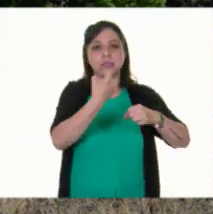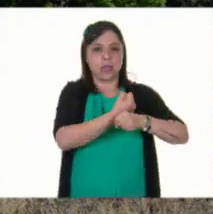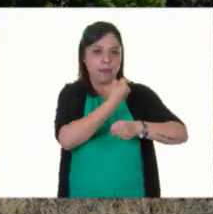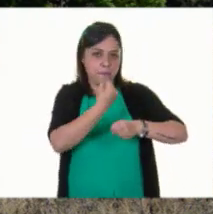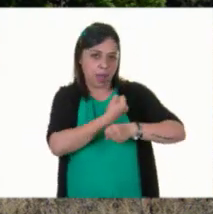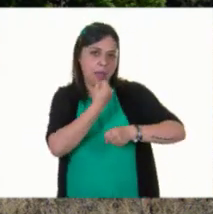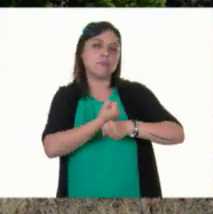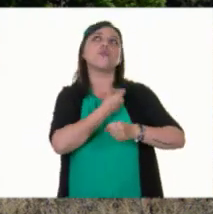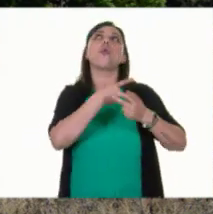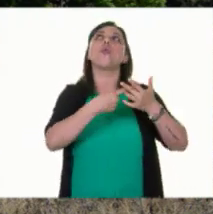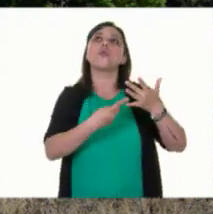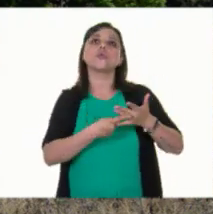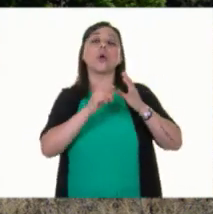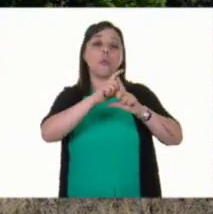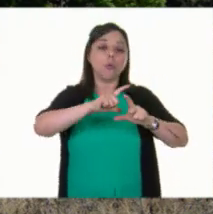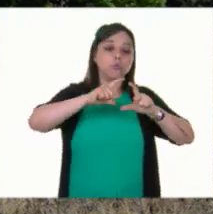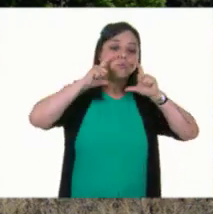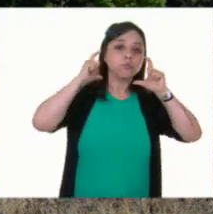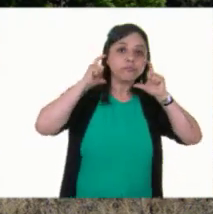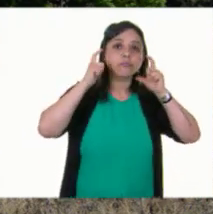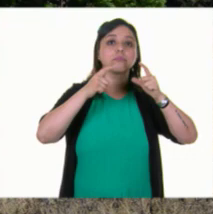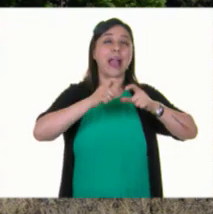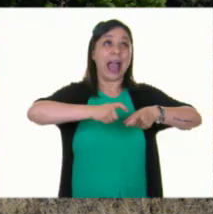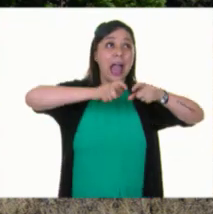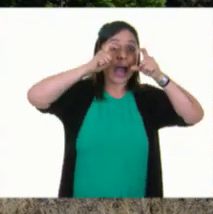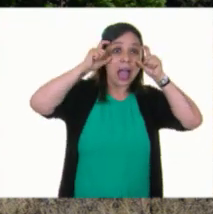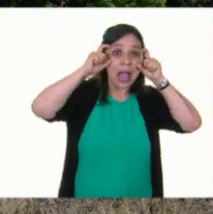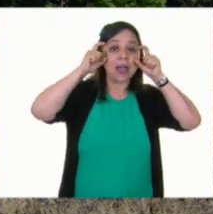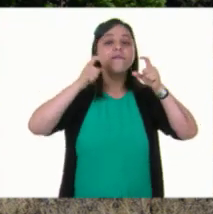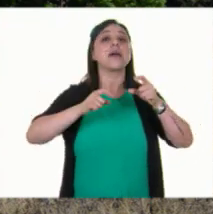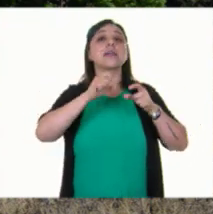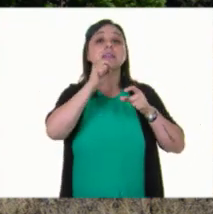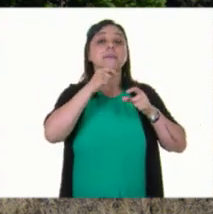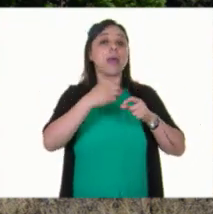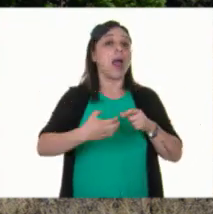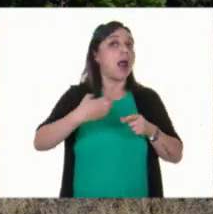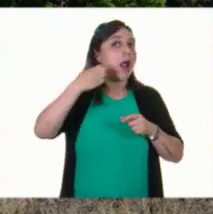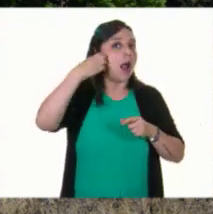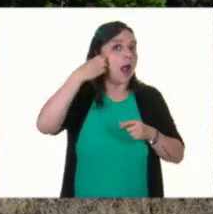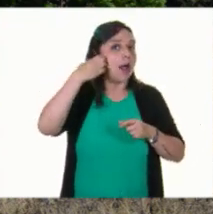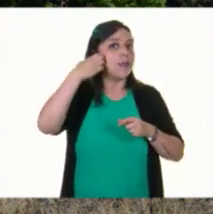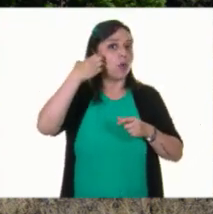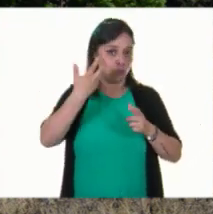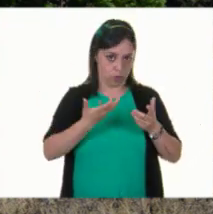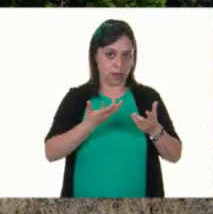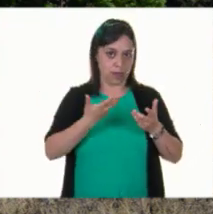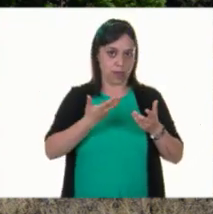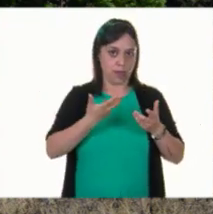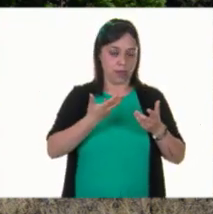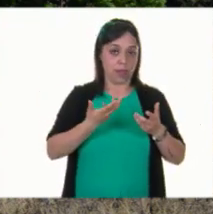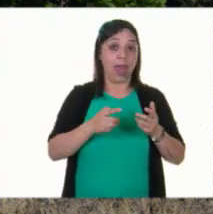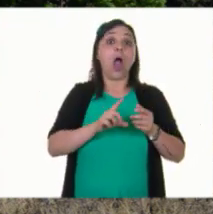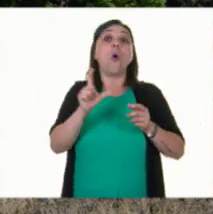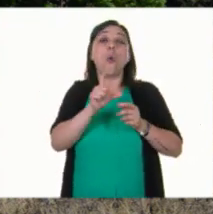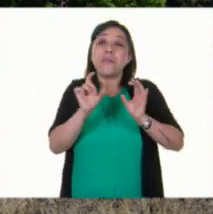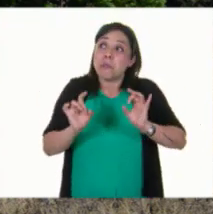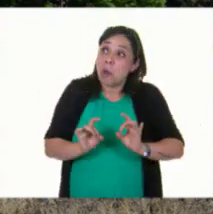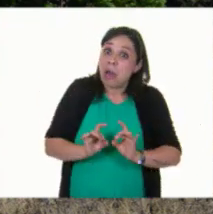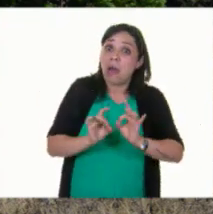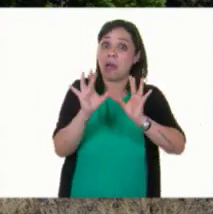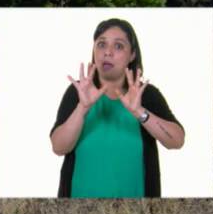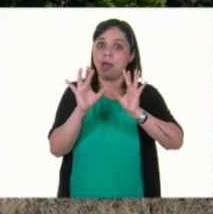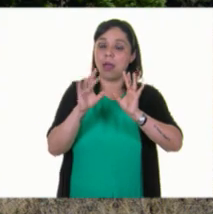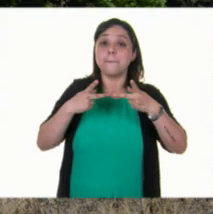robustos, pañuelos o cubrebocas, gafas y radio para baterías. Durante un evento catastrófico, la gente debe buscar